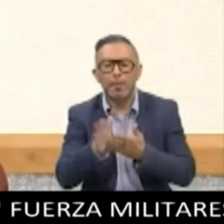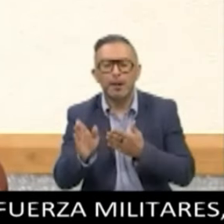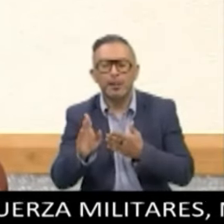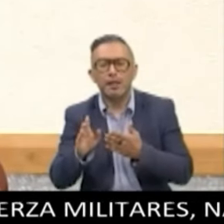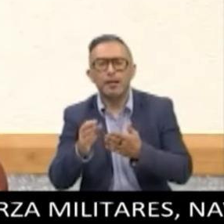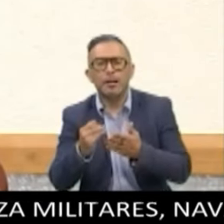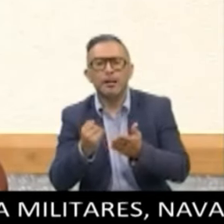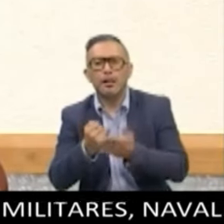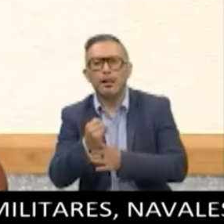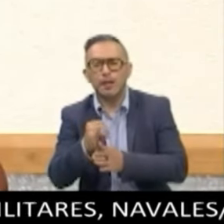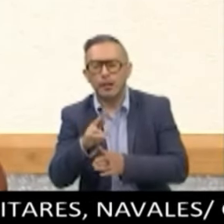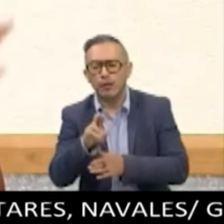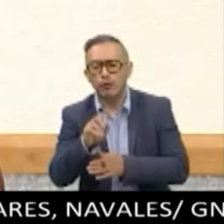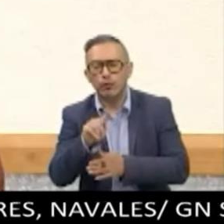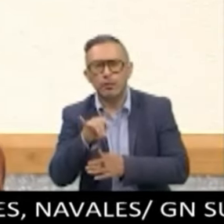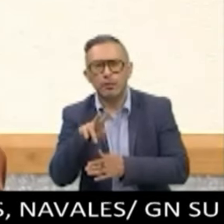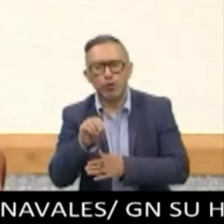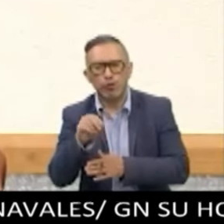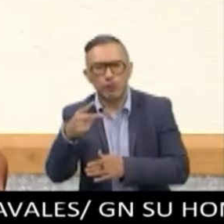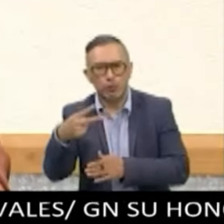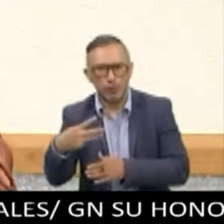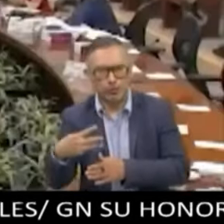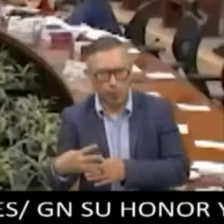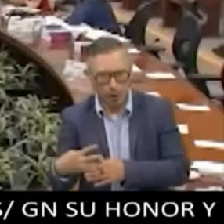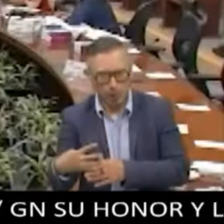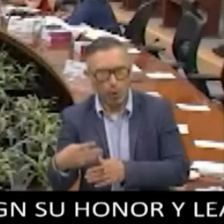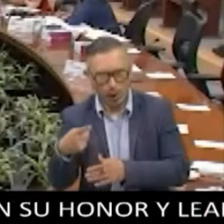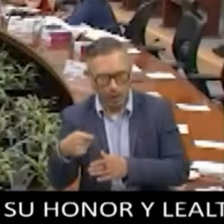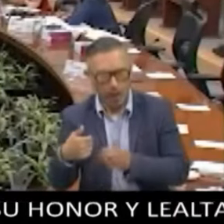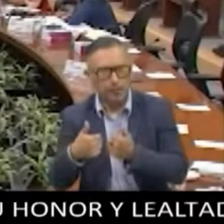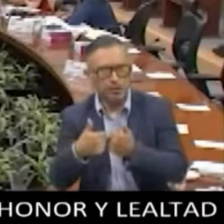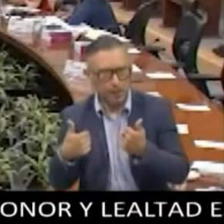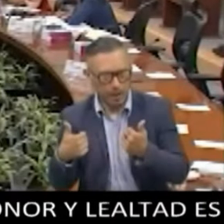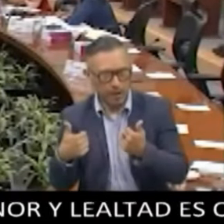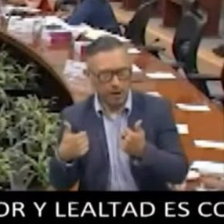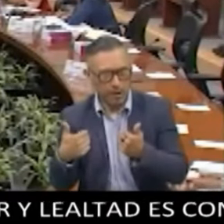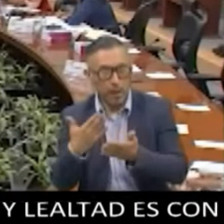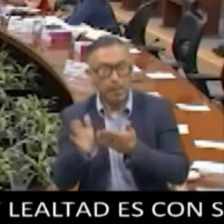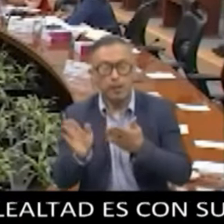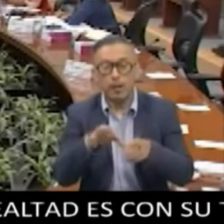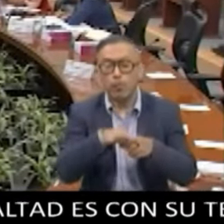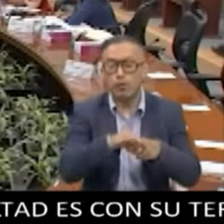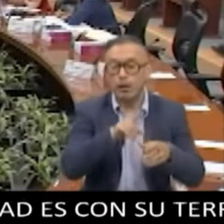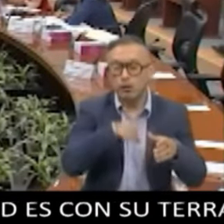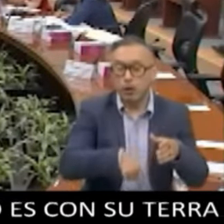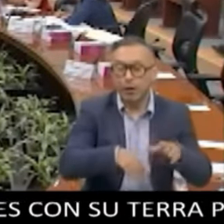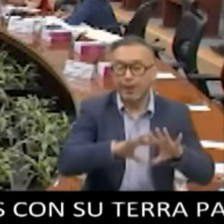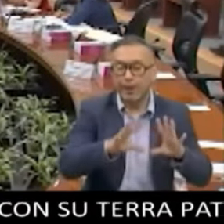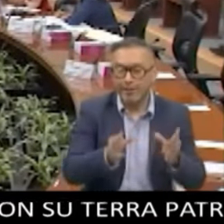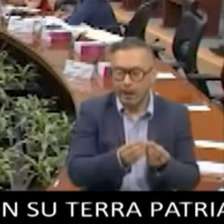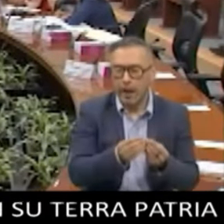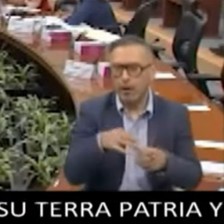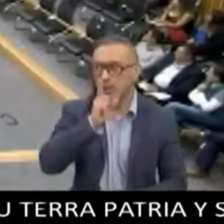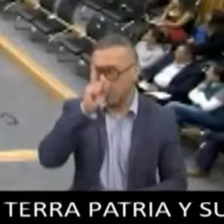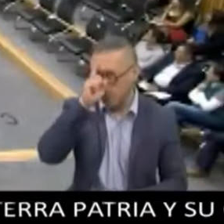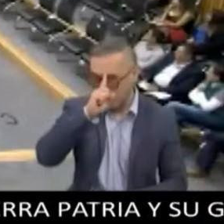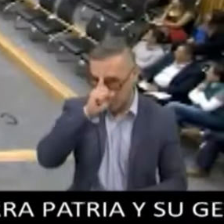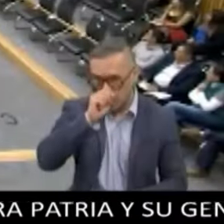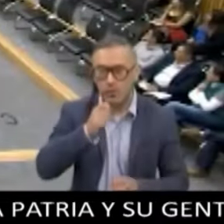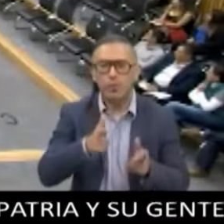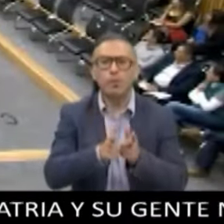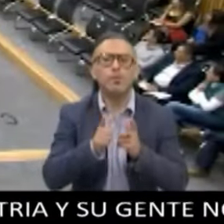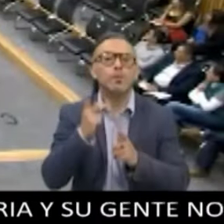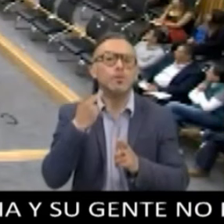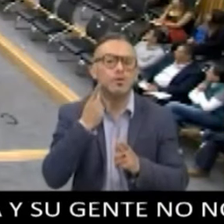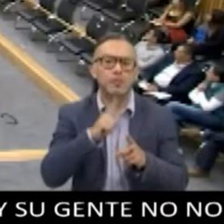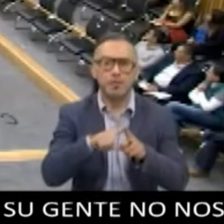mismas atribuciones y las mismas responsabilidades y la misma importancia en todas sus actuaciones no hay